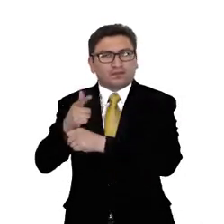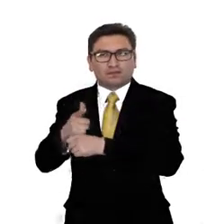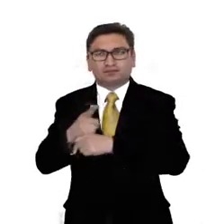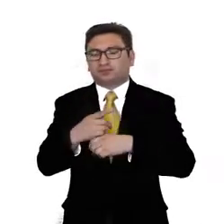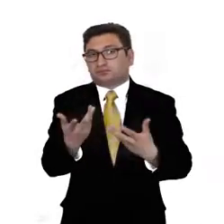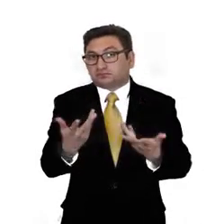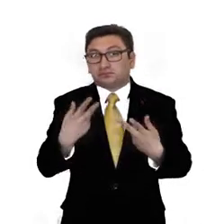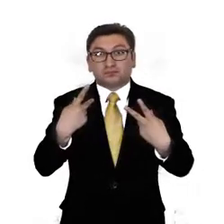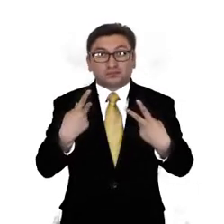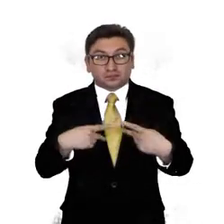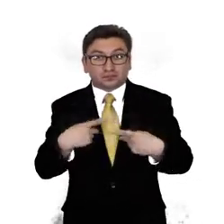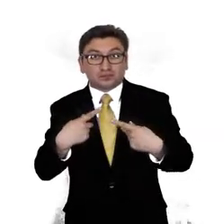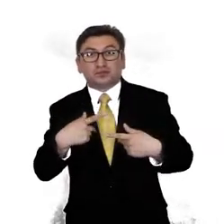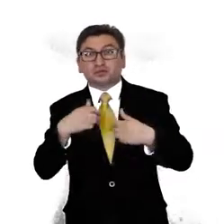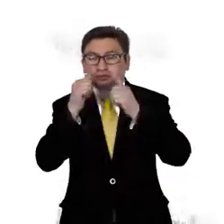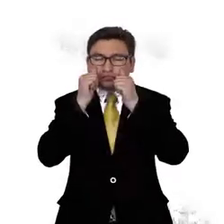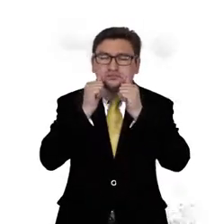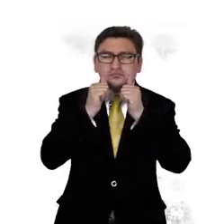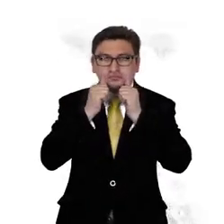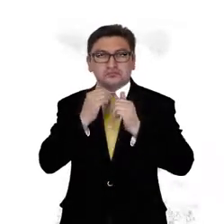las personas que no ven,